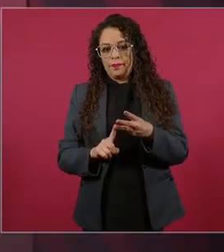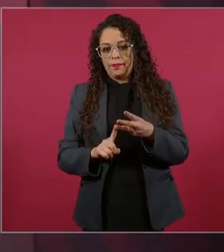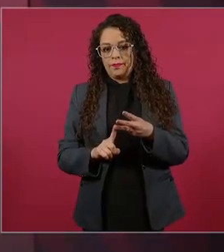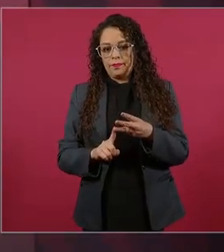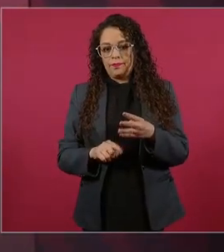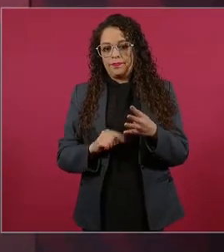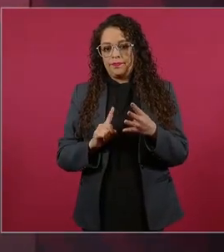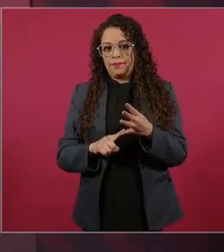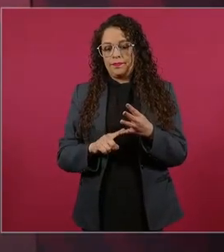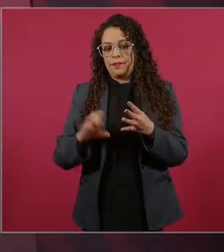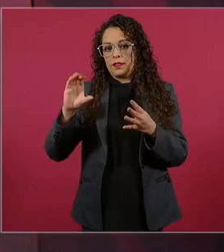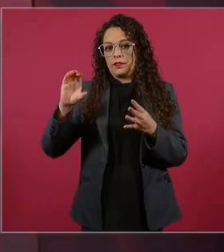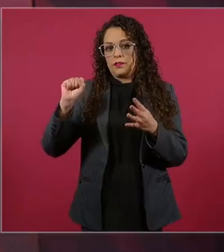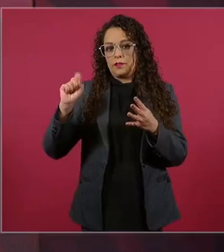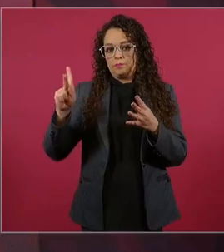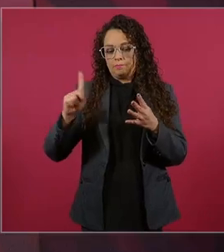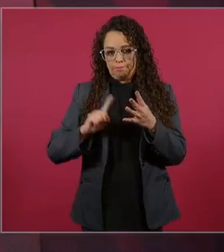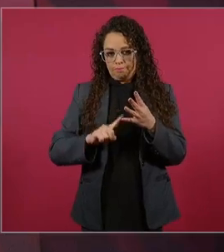electa.